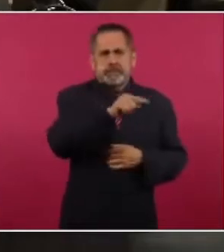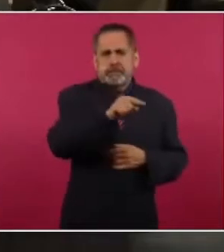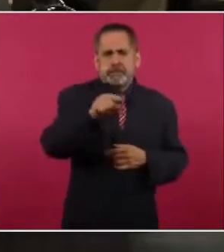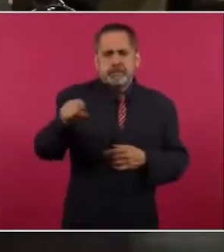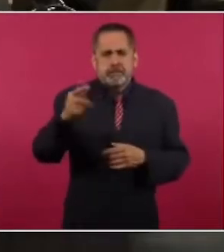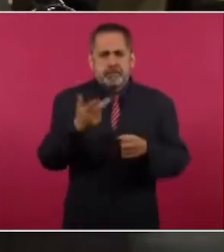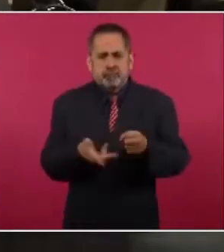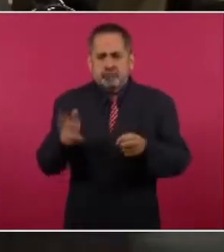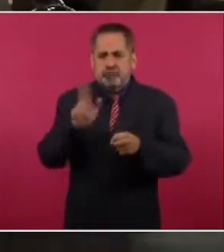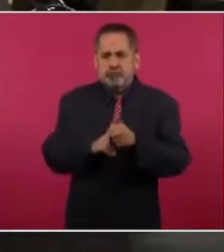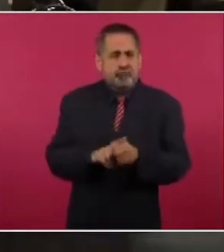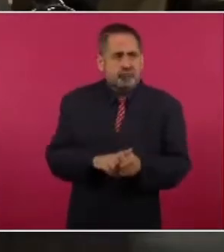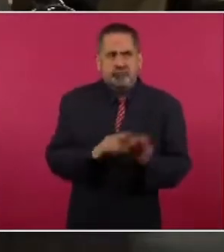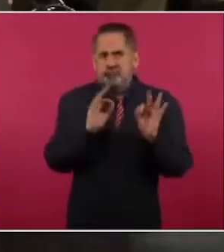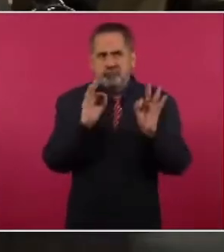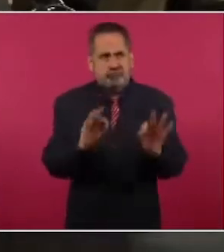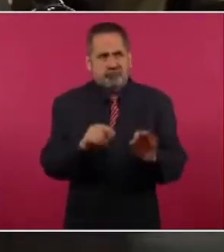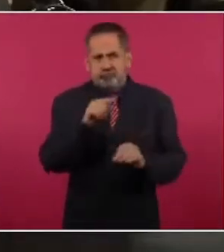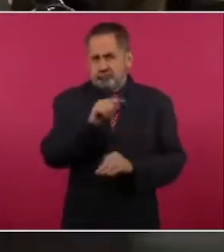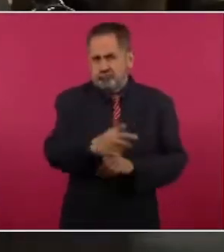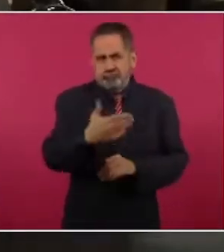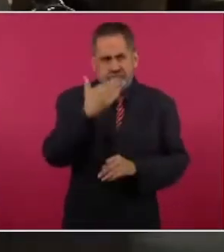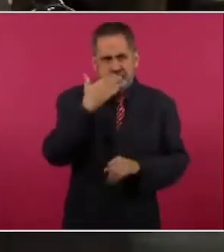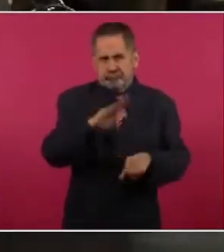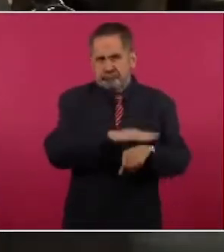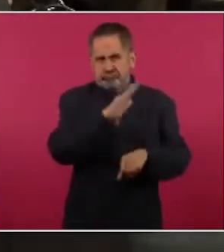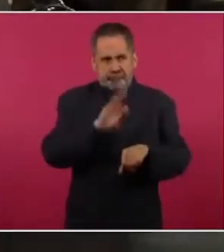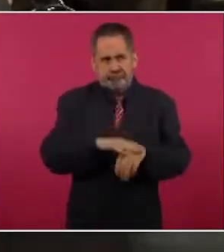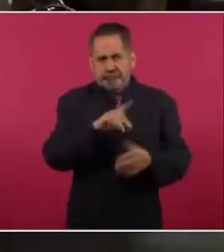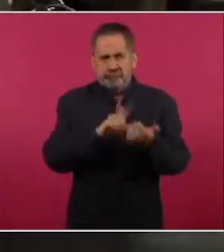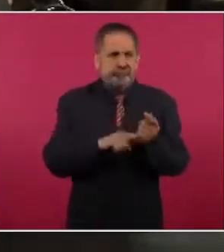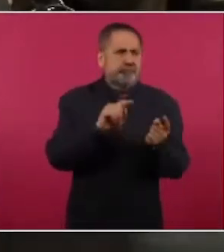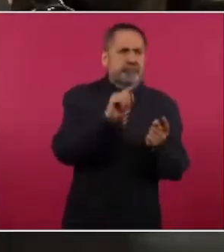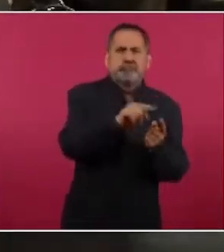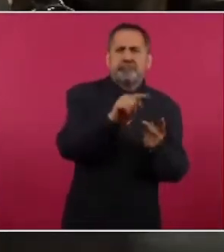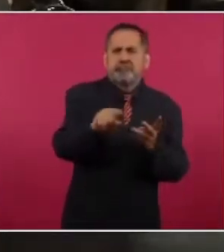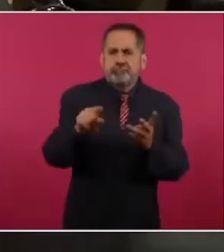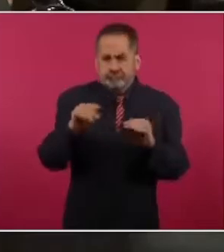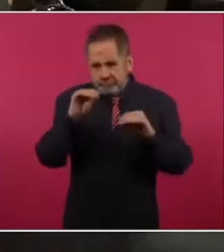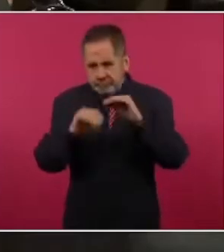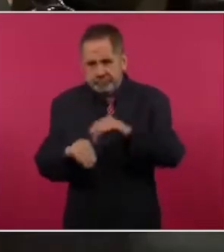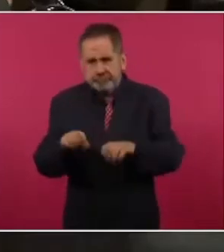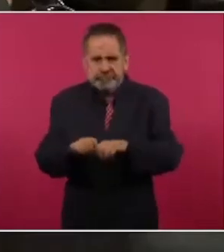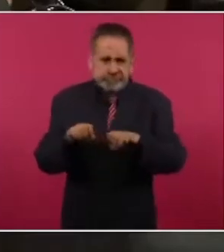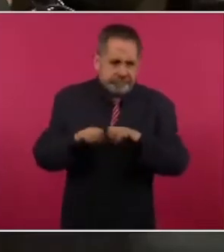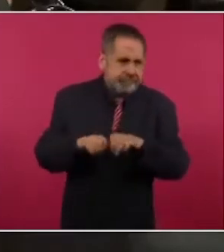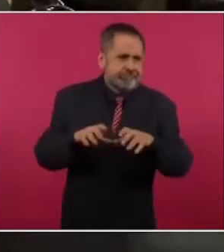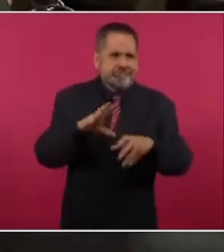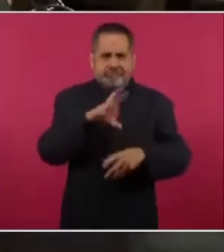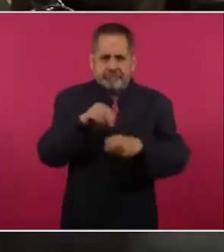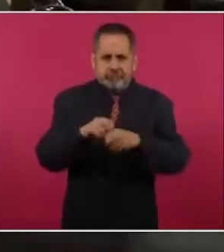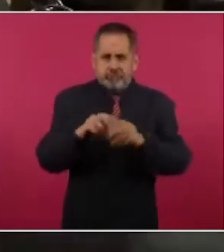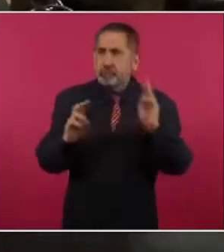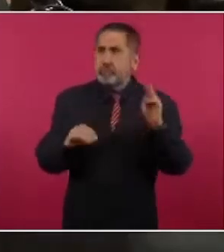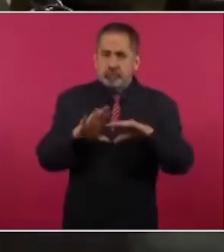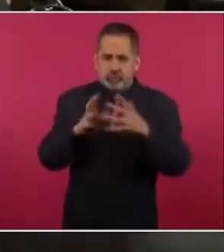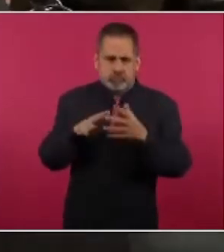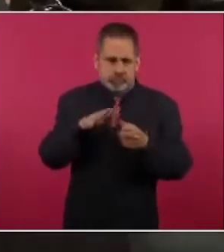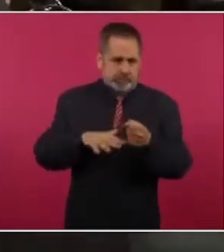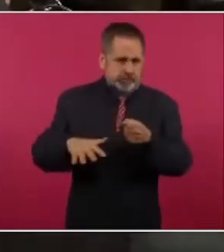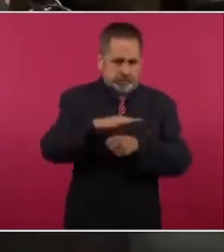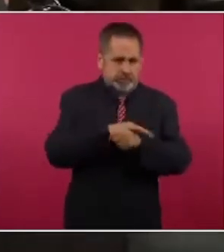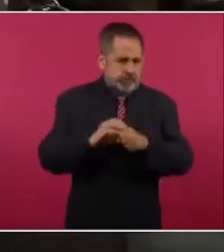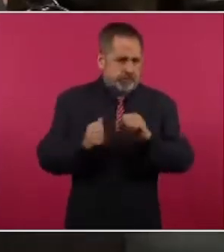la infraestructura más importante, no solamente el equipamiento a nivel global en la región de